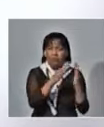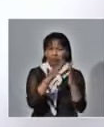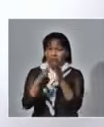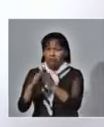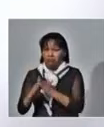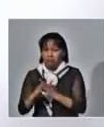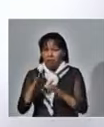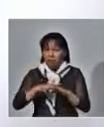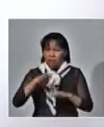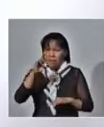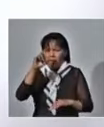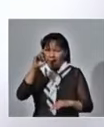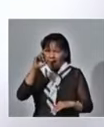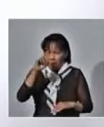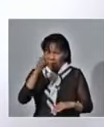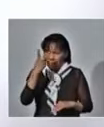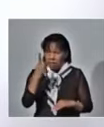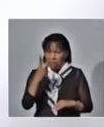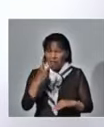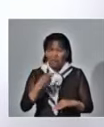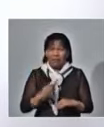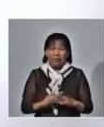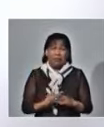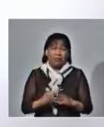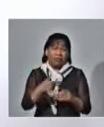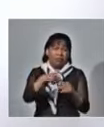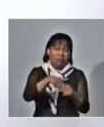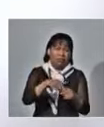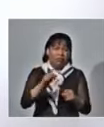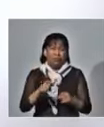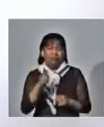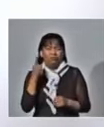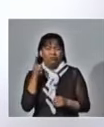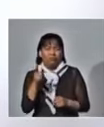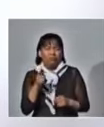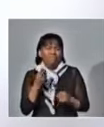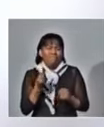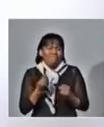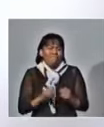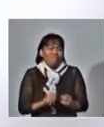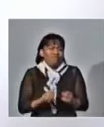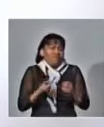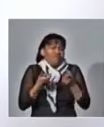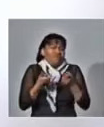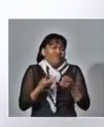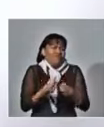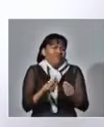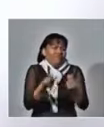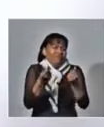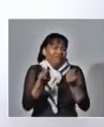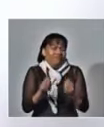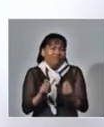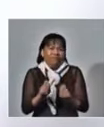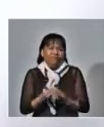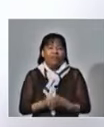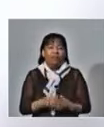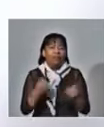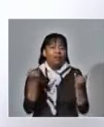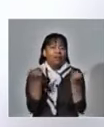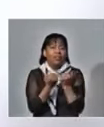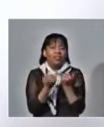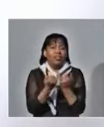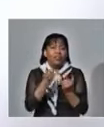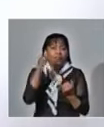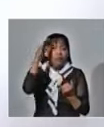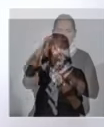más de 32 propiedades gasolineras. Eres inmensamente rico inmensamente rico, igual que Martéric